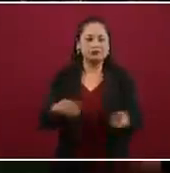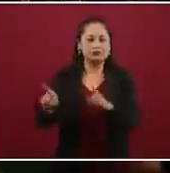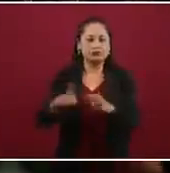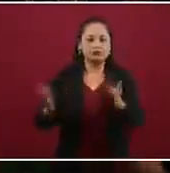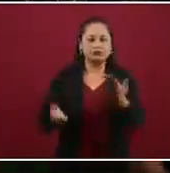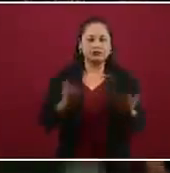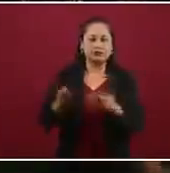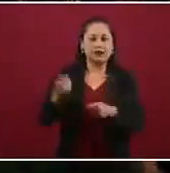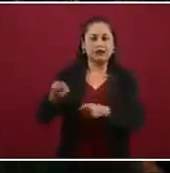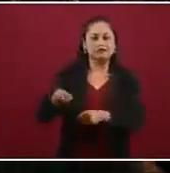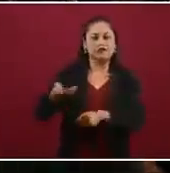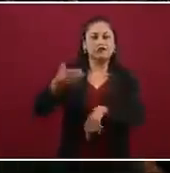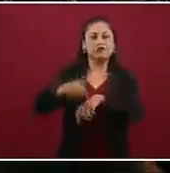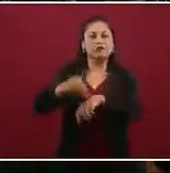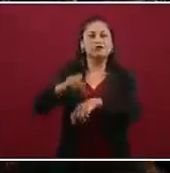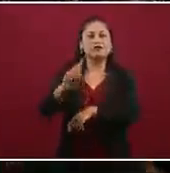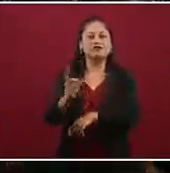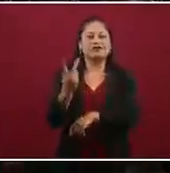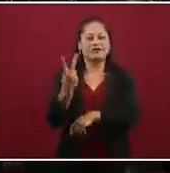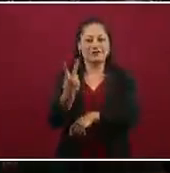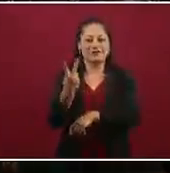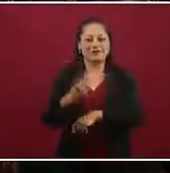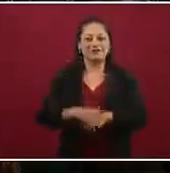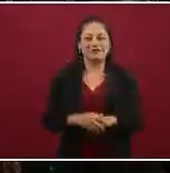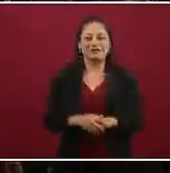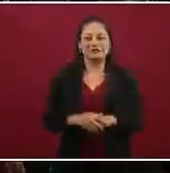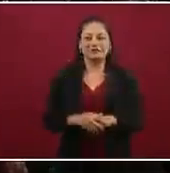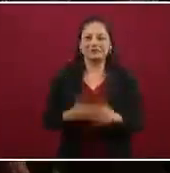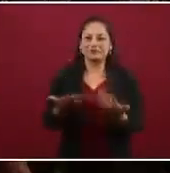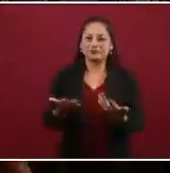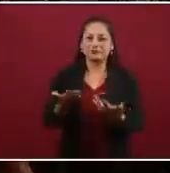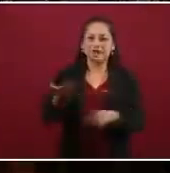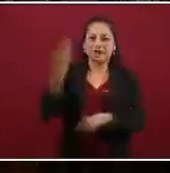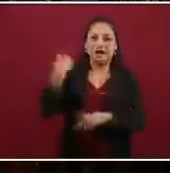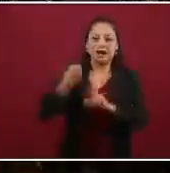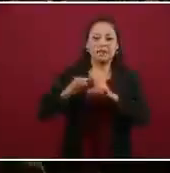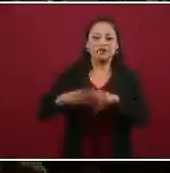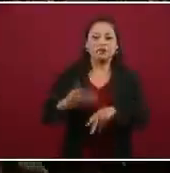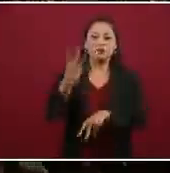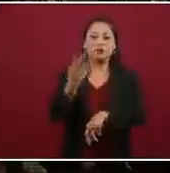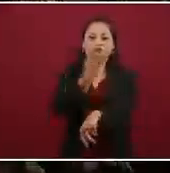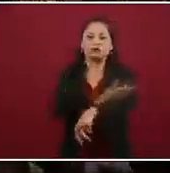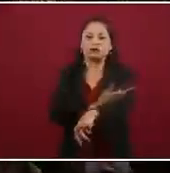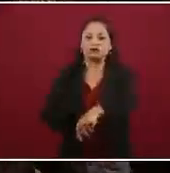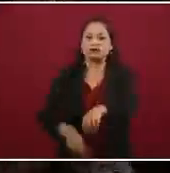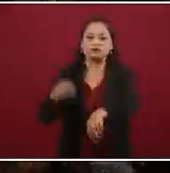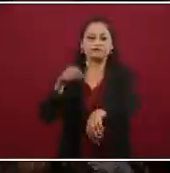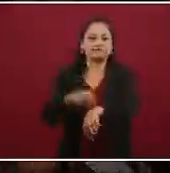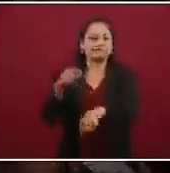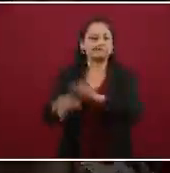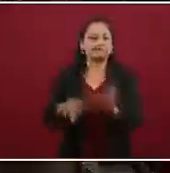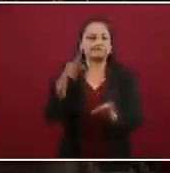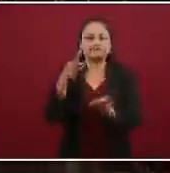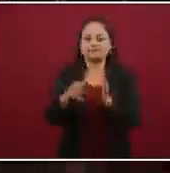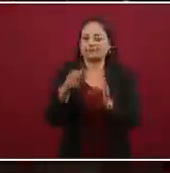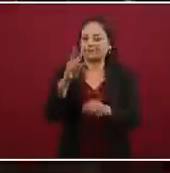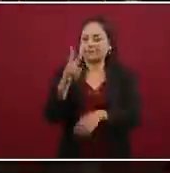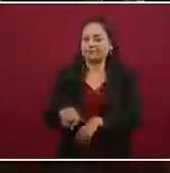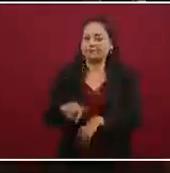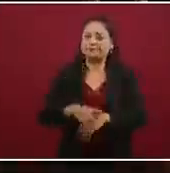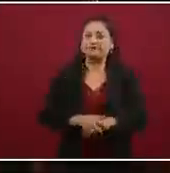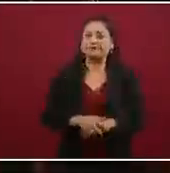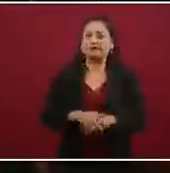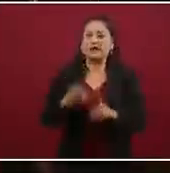número 32, así que pues todo empezó a las 4 de la tarde con una puntualidad rigurosa y